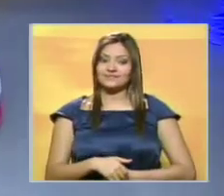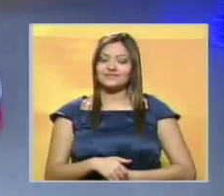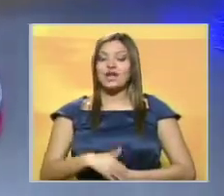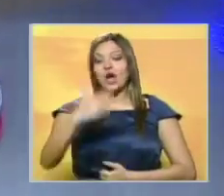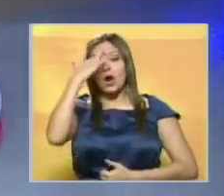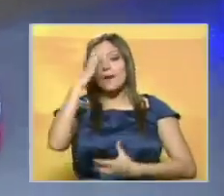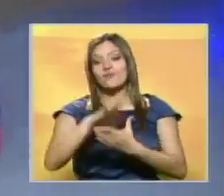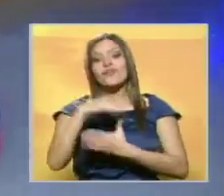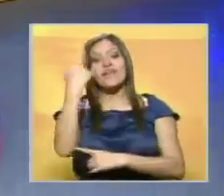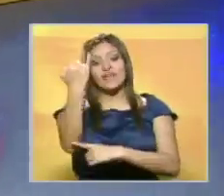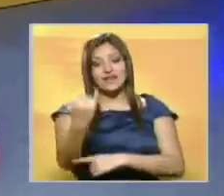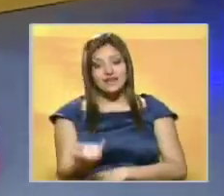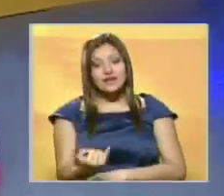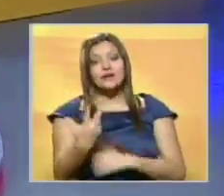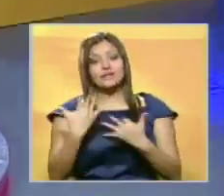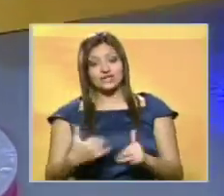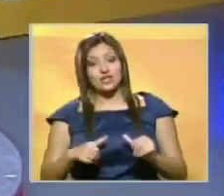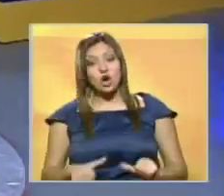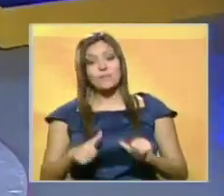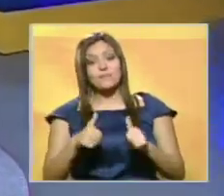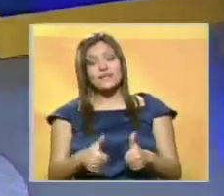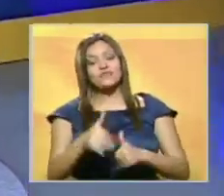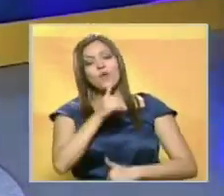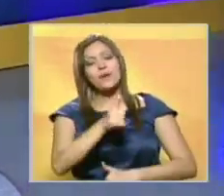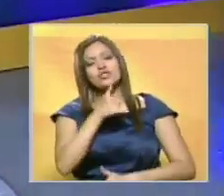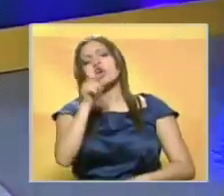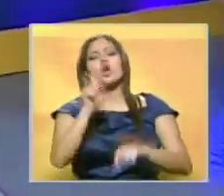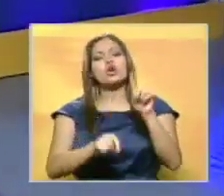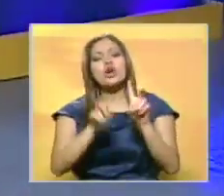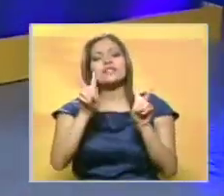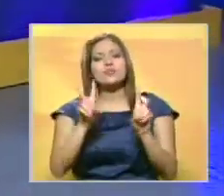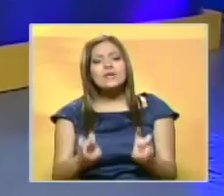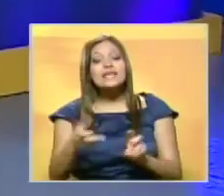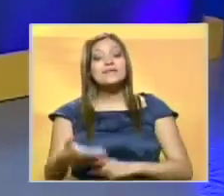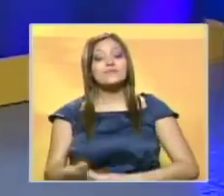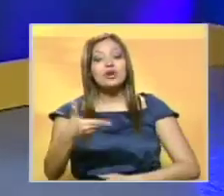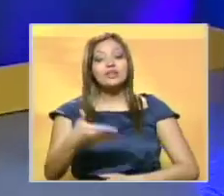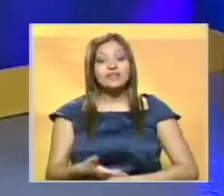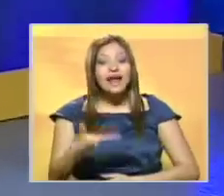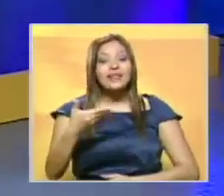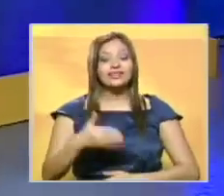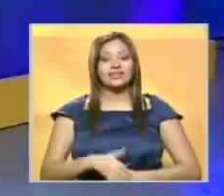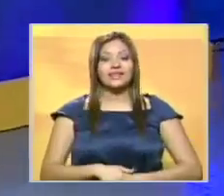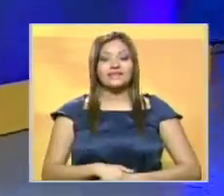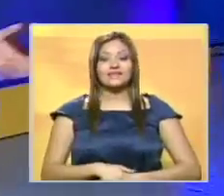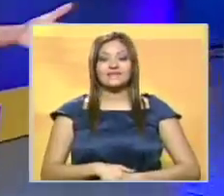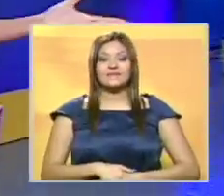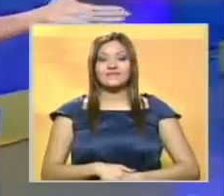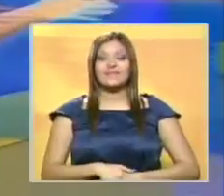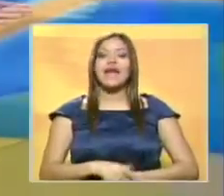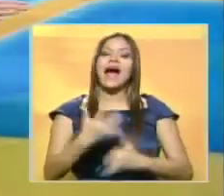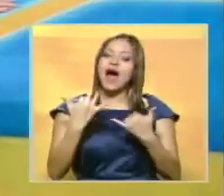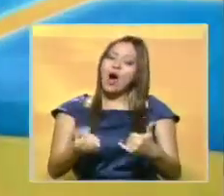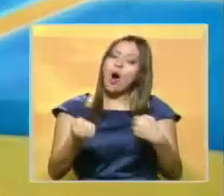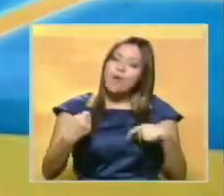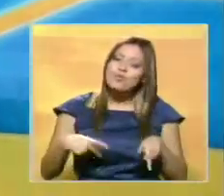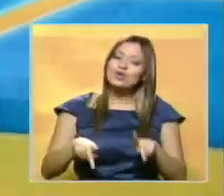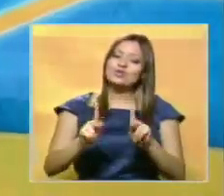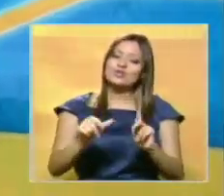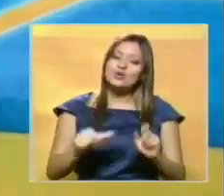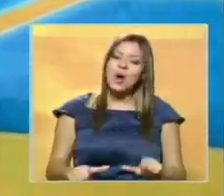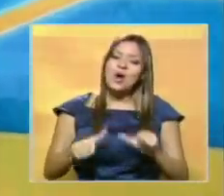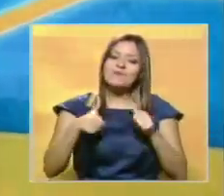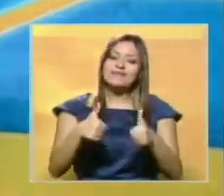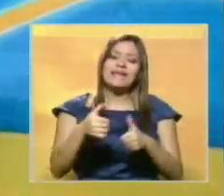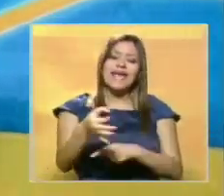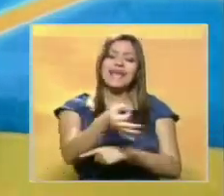Hola, ¿qué tal amigos? Yo soy Federica Guzmán y desde ya comenzamos con las noticias más relevantes del mundo del espectáculo. Y en esta oportunidad arrancamos